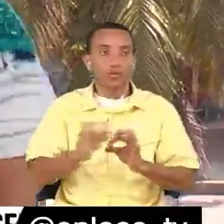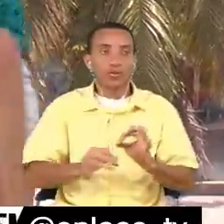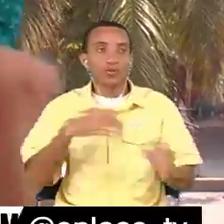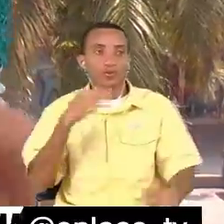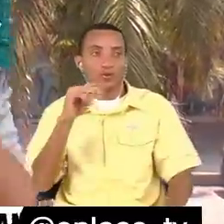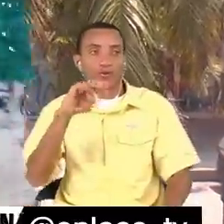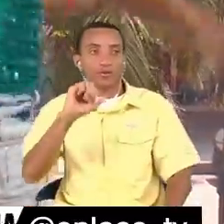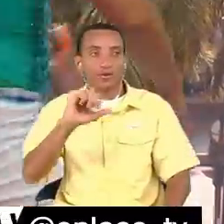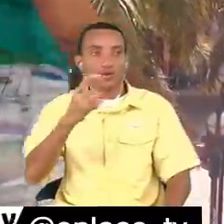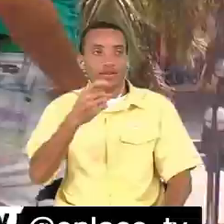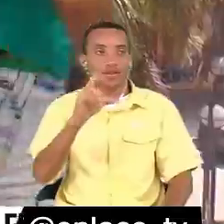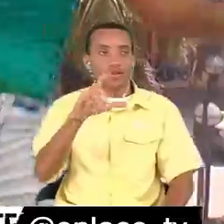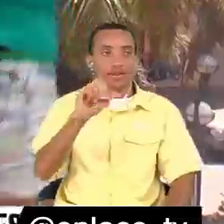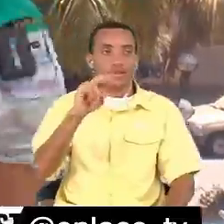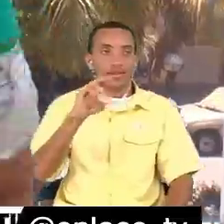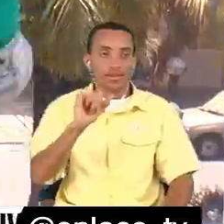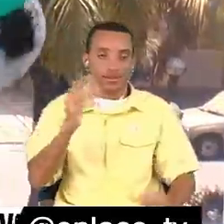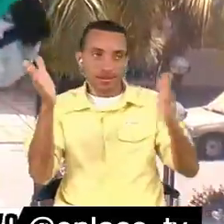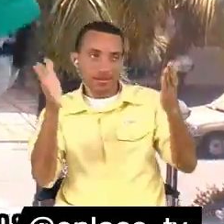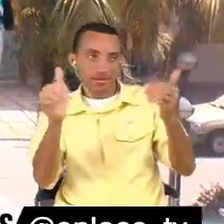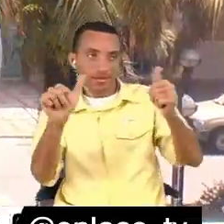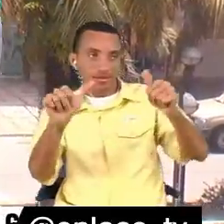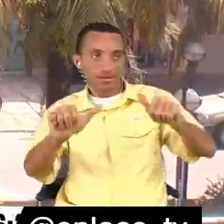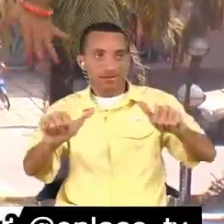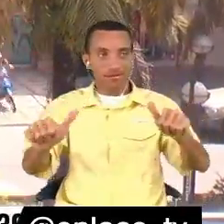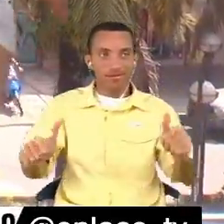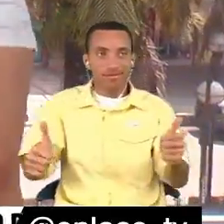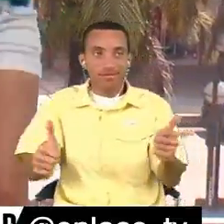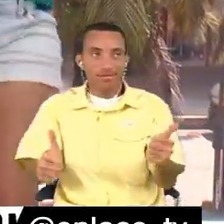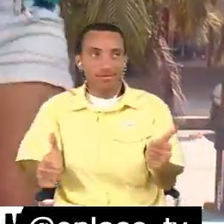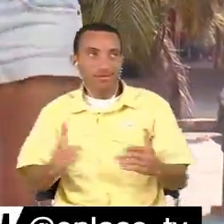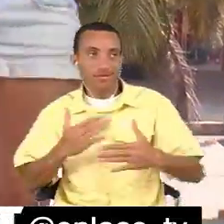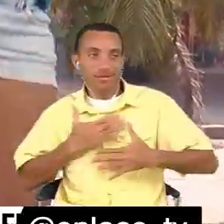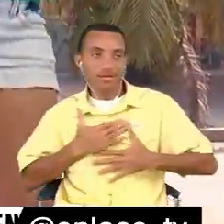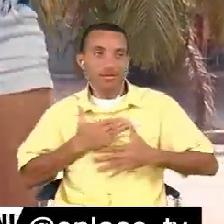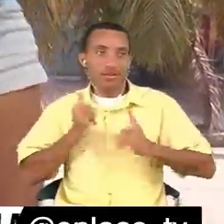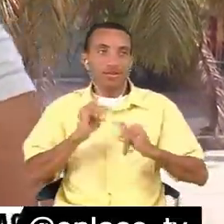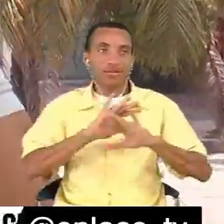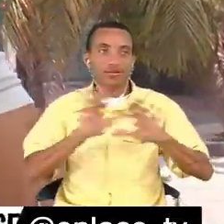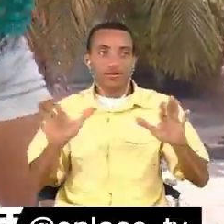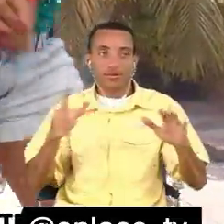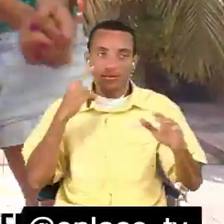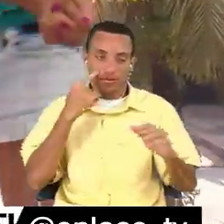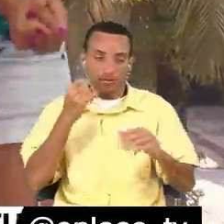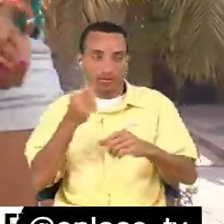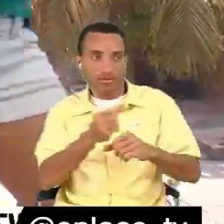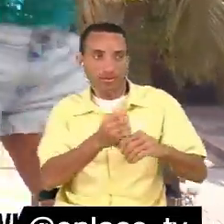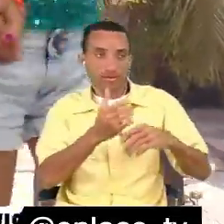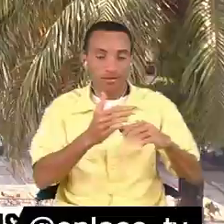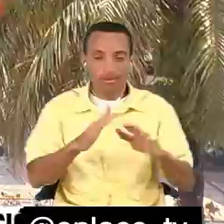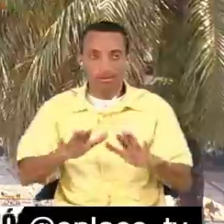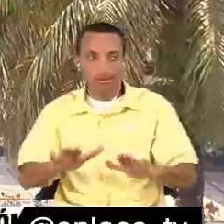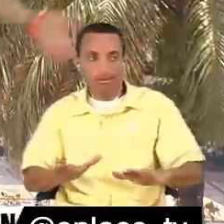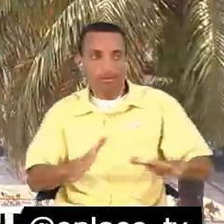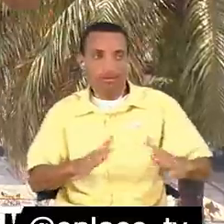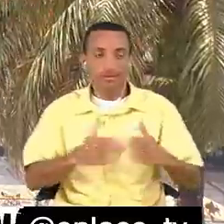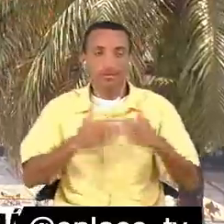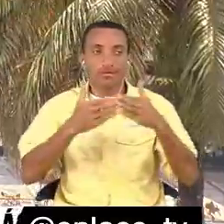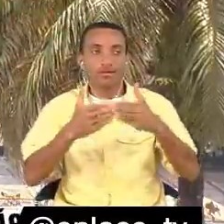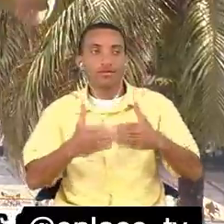Magda y Lena con sus curvas me quieren ver feliz. Voy bajando muy despacio en